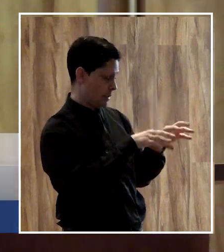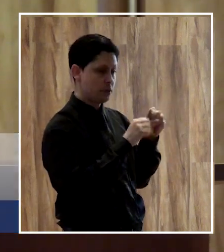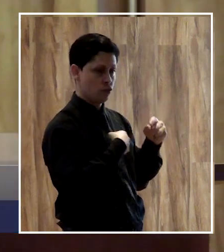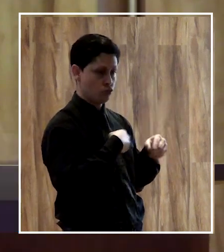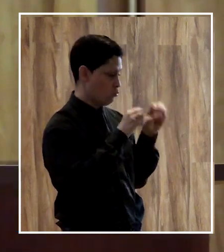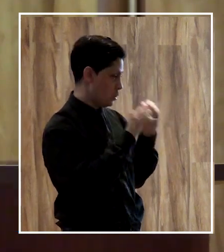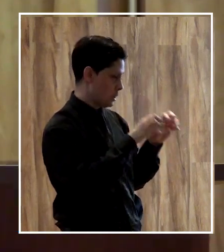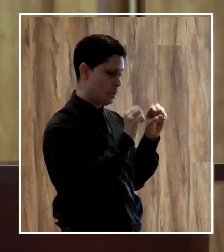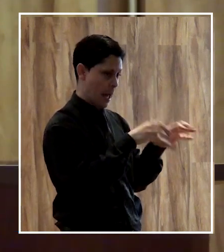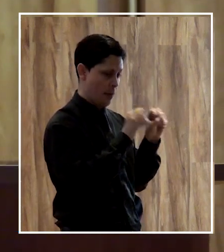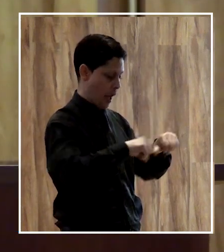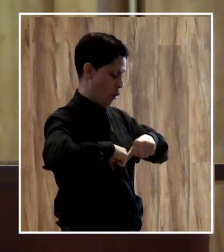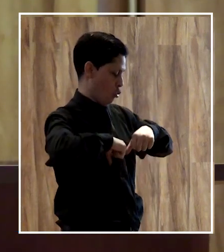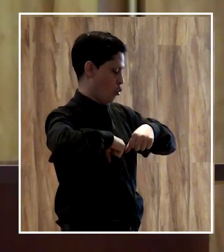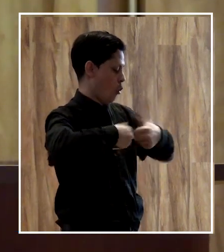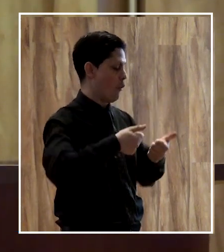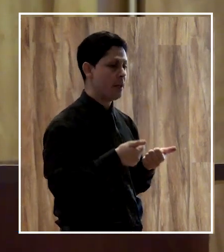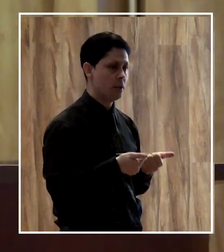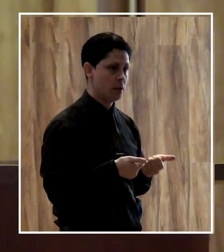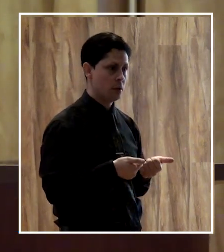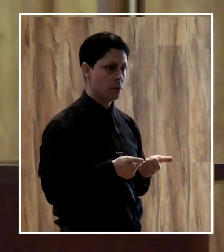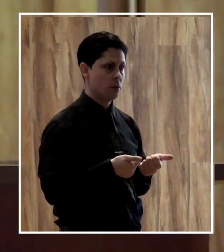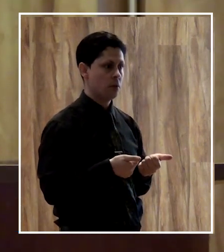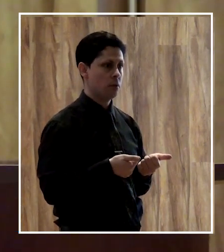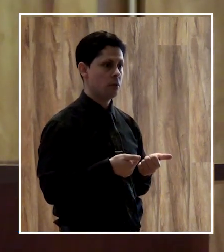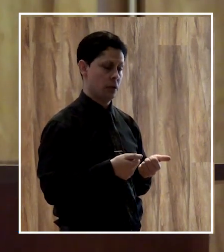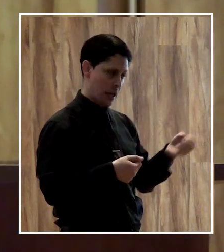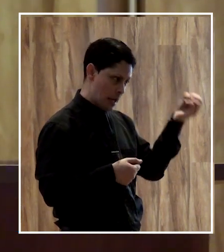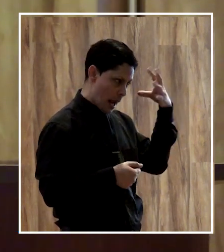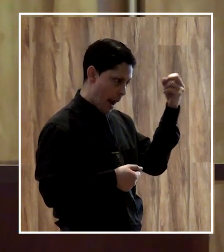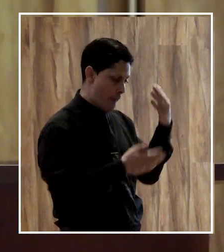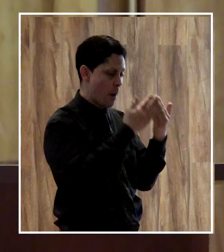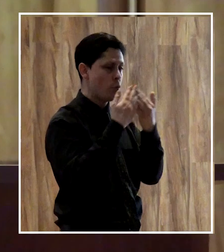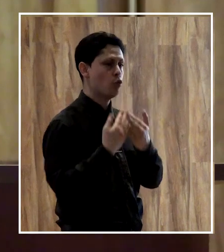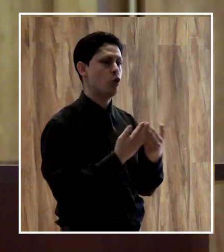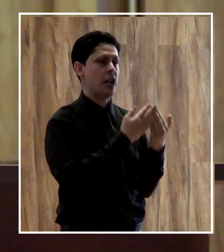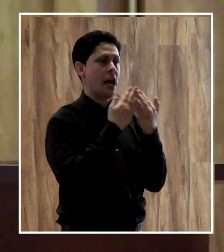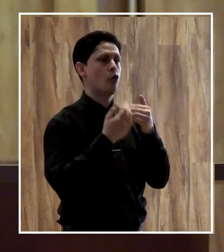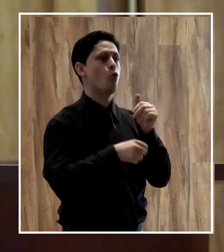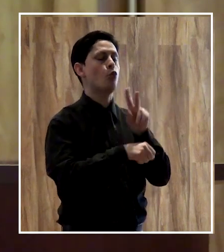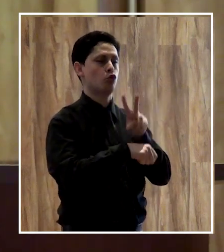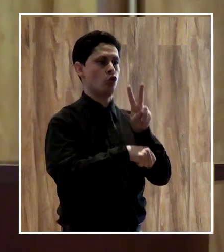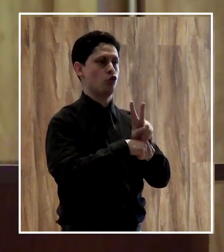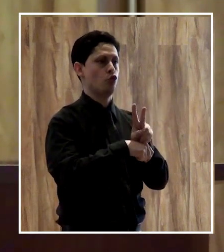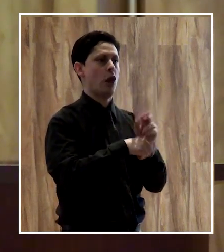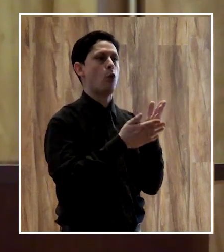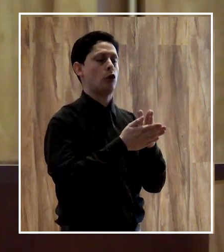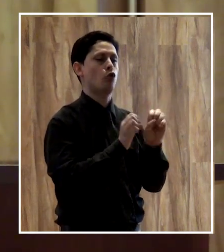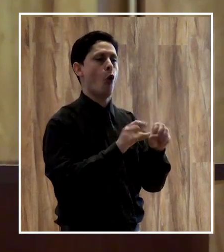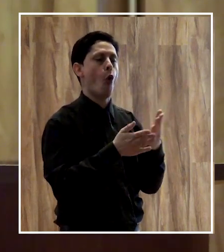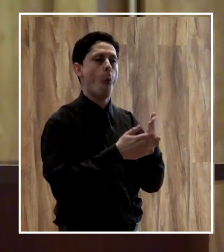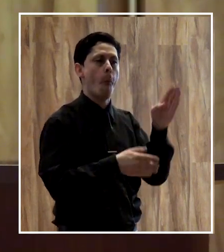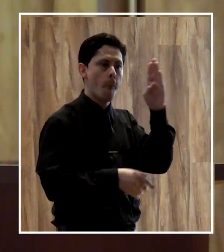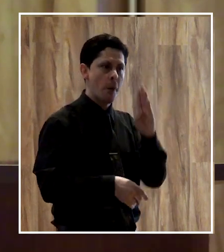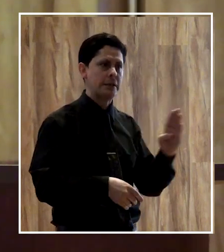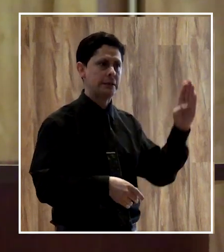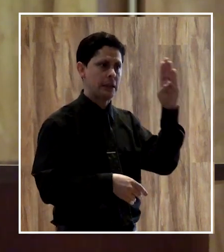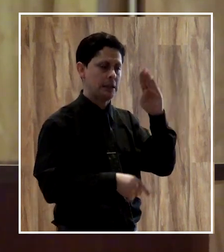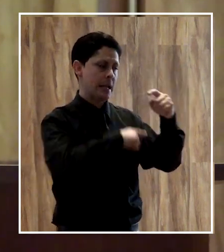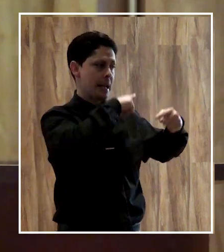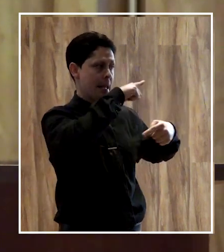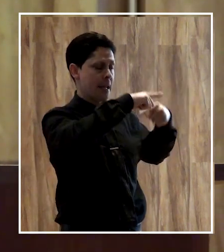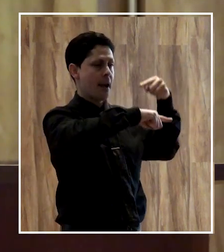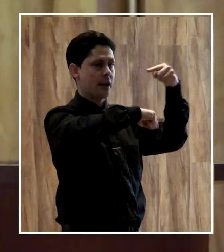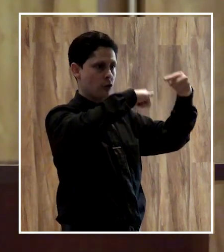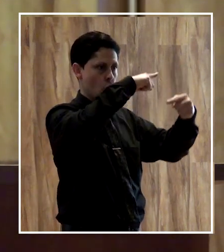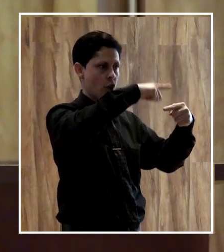enseñando a profesores, a jóvenes que se iban a formar como profesores de educación básica con especialidad